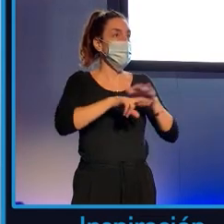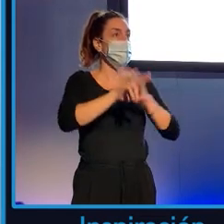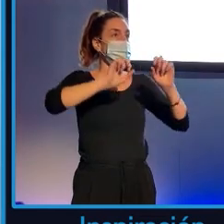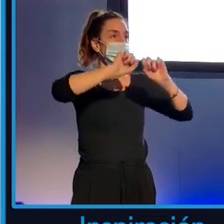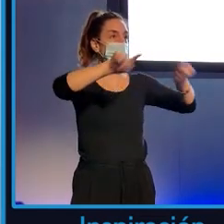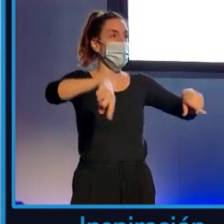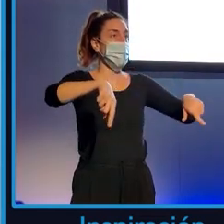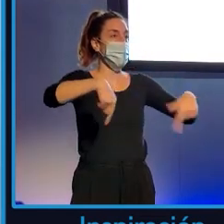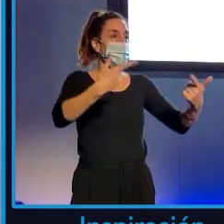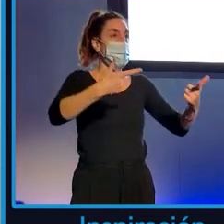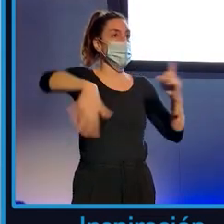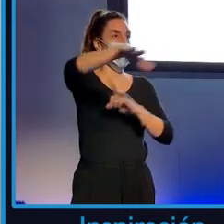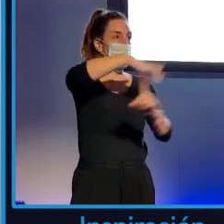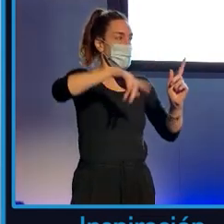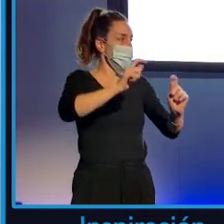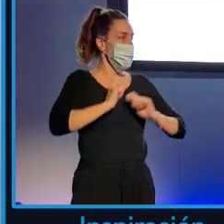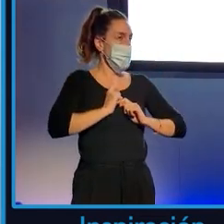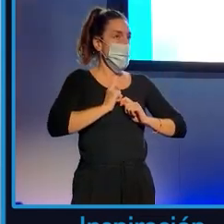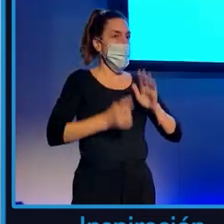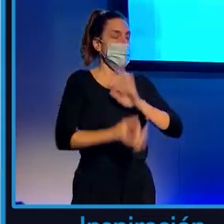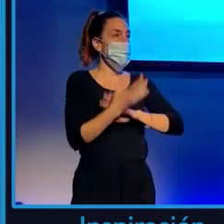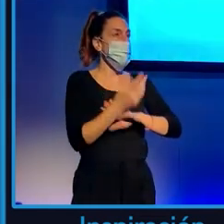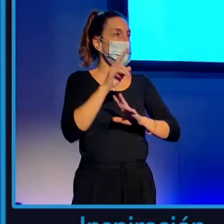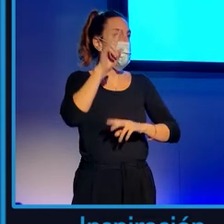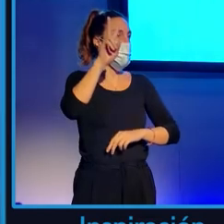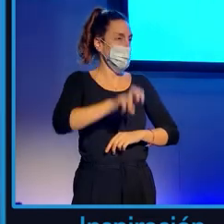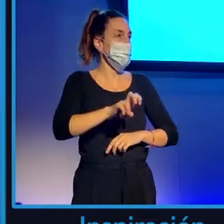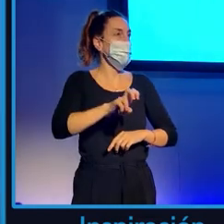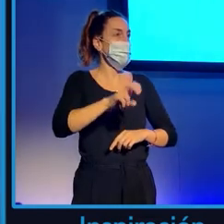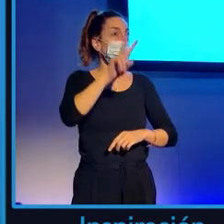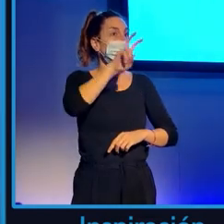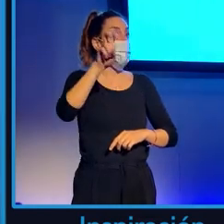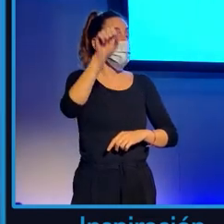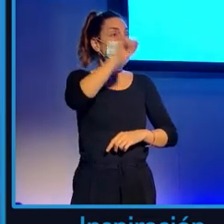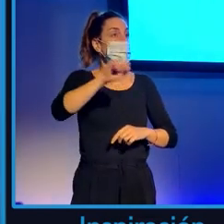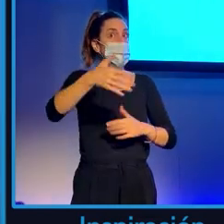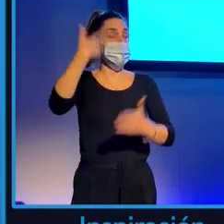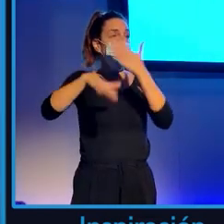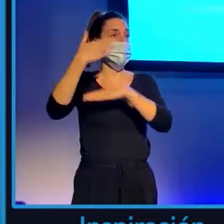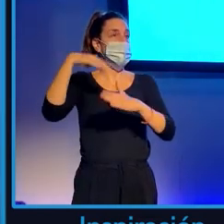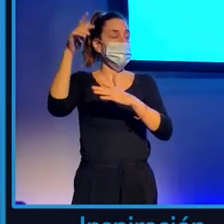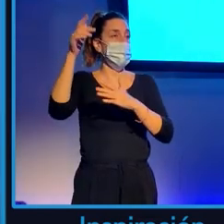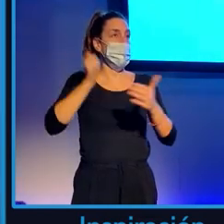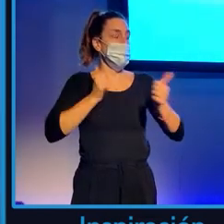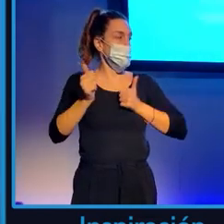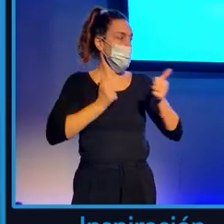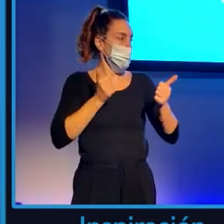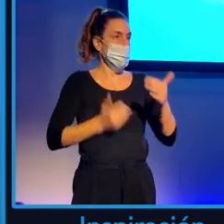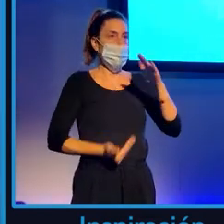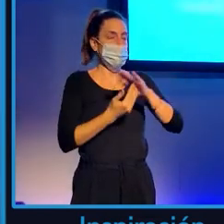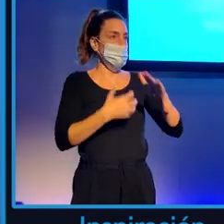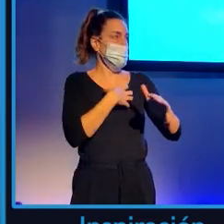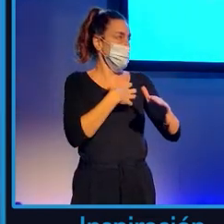en productos útiles hace más de 200 años comenzaba una aventura imparable el ingenio humano y de una máquina que